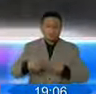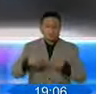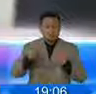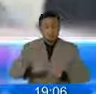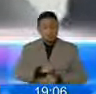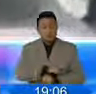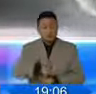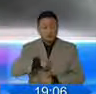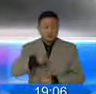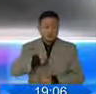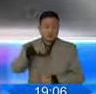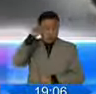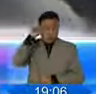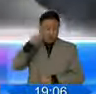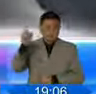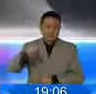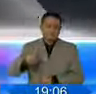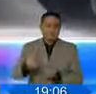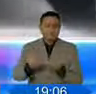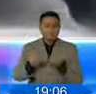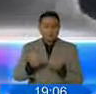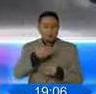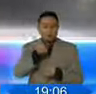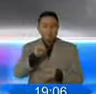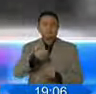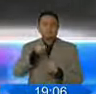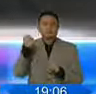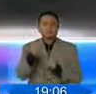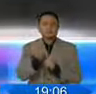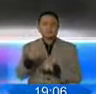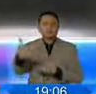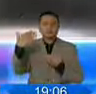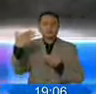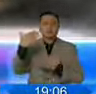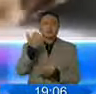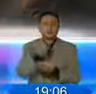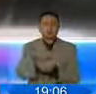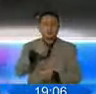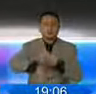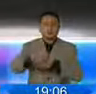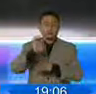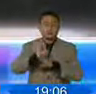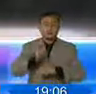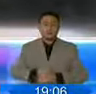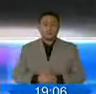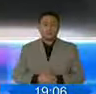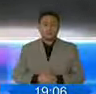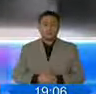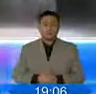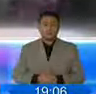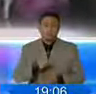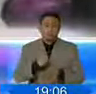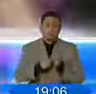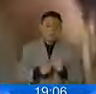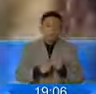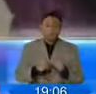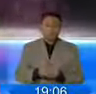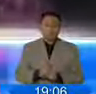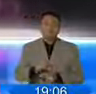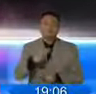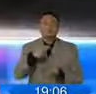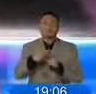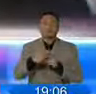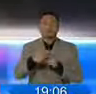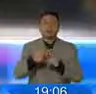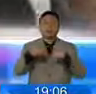a su criterio, son necesarias para mejorar la situación política y económica en el país. Entre ellas, publicar la lista